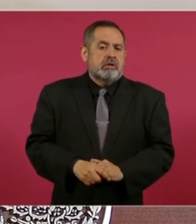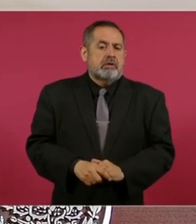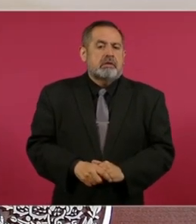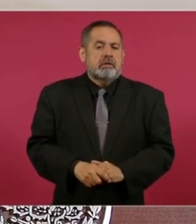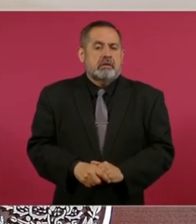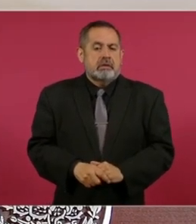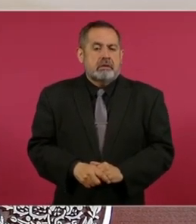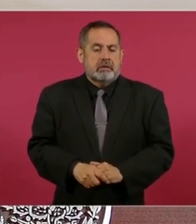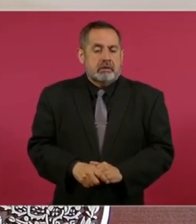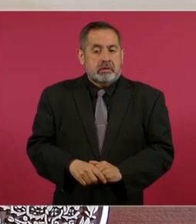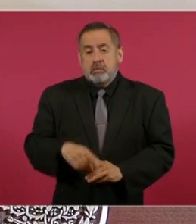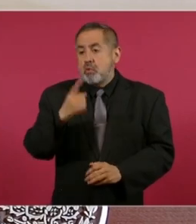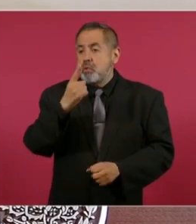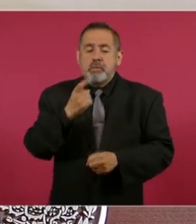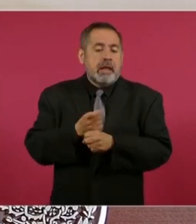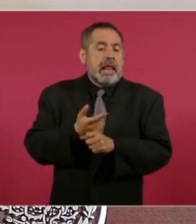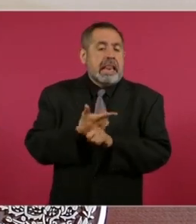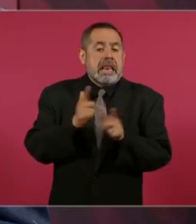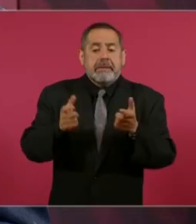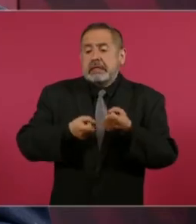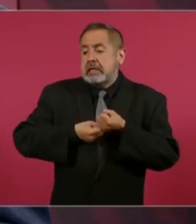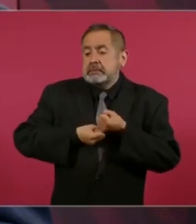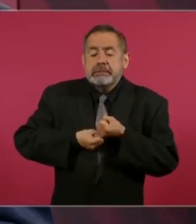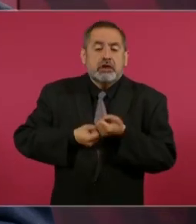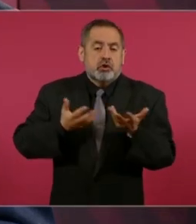Porque por encima de todo está la libertad,